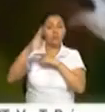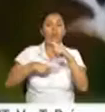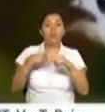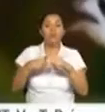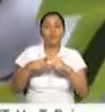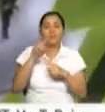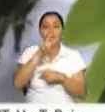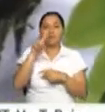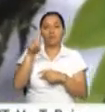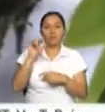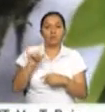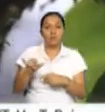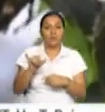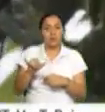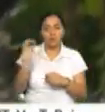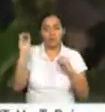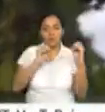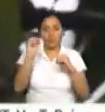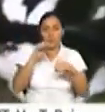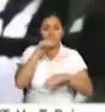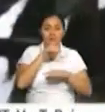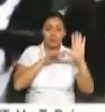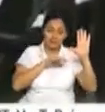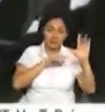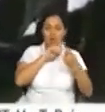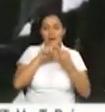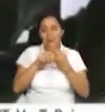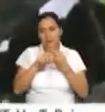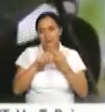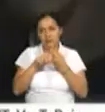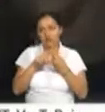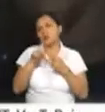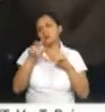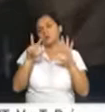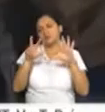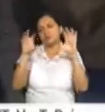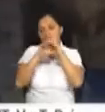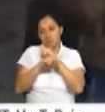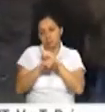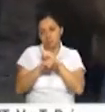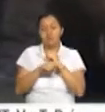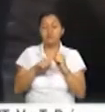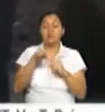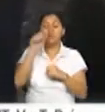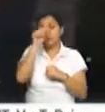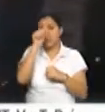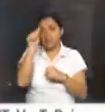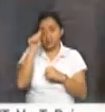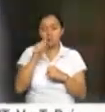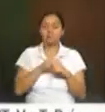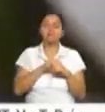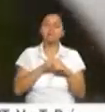sábado 21, de 5 horas 30 a 20 horas, y el domingo 22, de 5 horas 30 a 15 horas. Por segundo